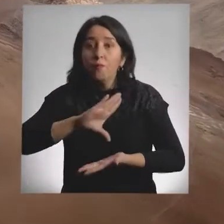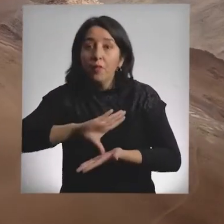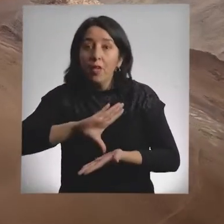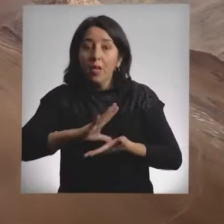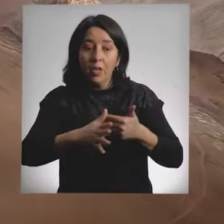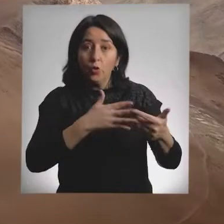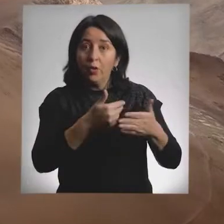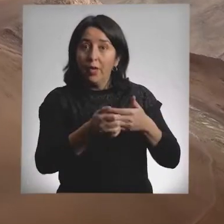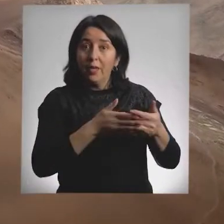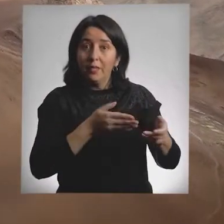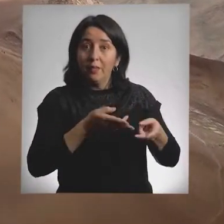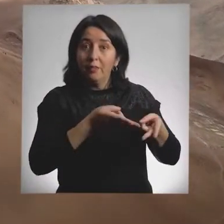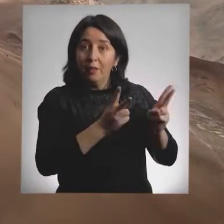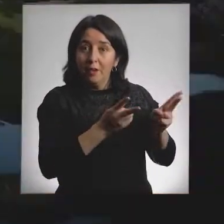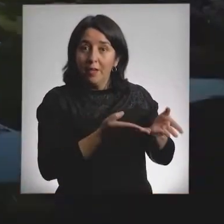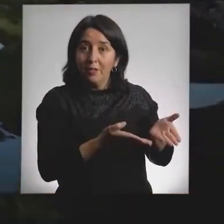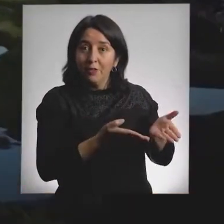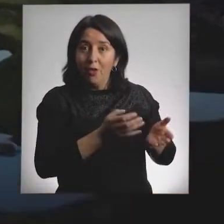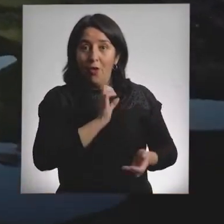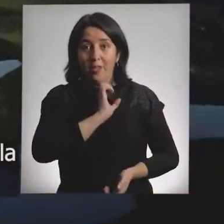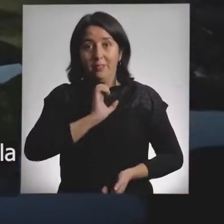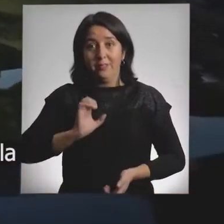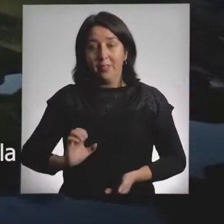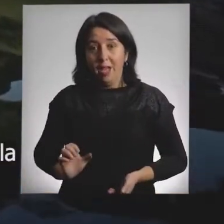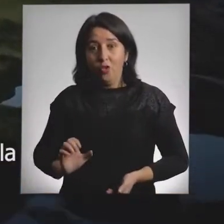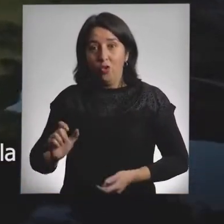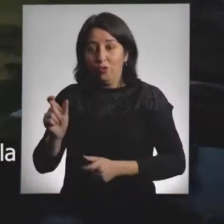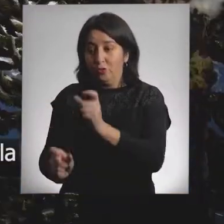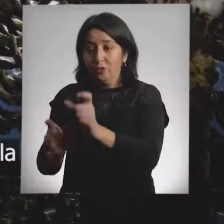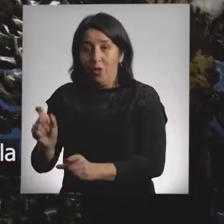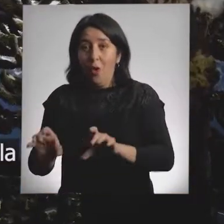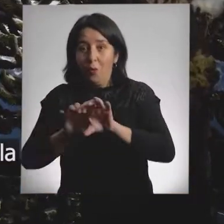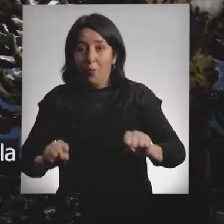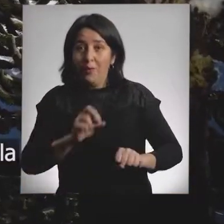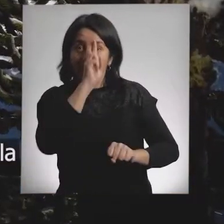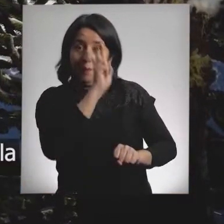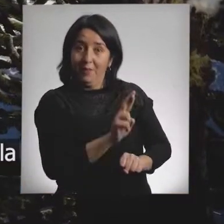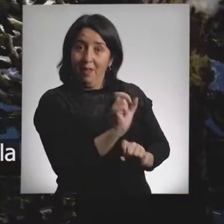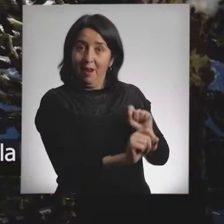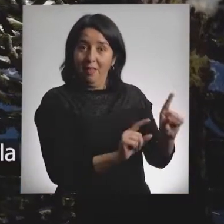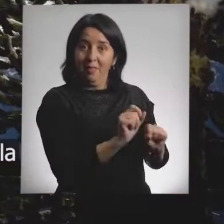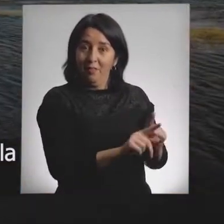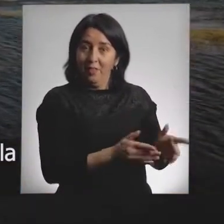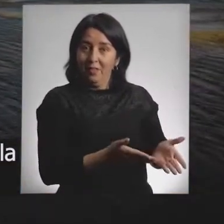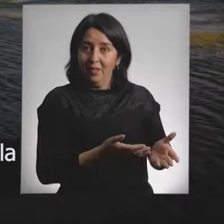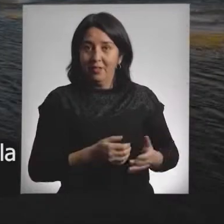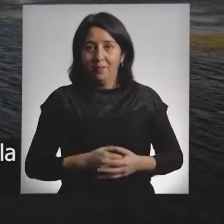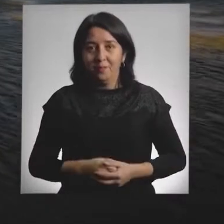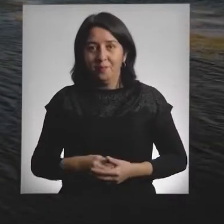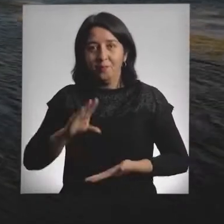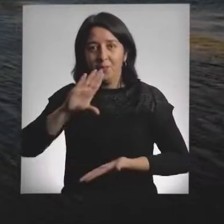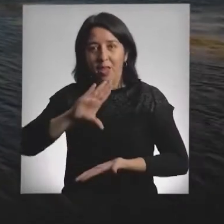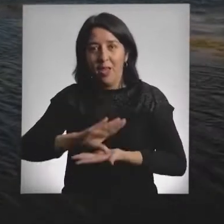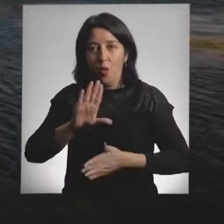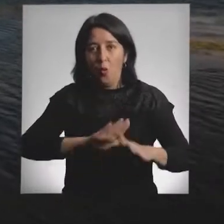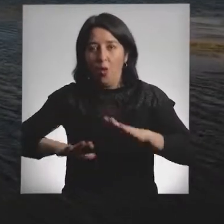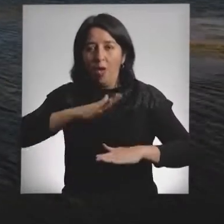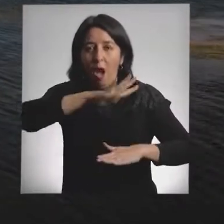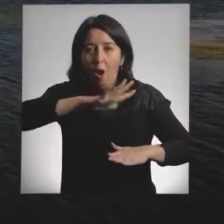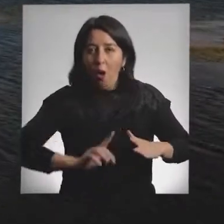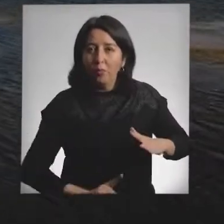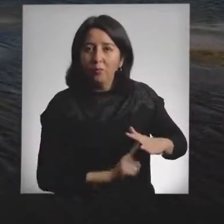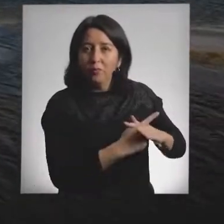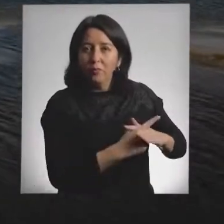¿Imaginas vivir en un país en donde la naturaleza tiene derechos y en donde el Estado y la sociedad se comprometen a respetarla y defenderla? Un país